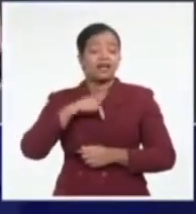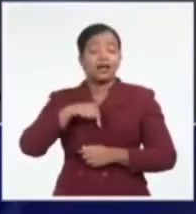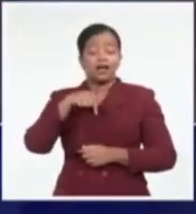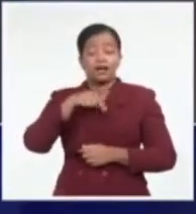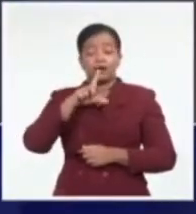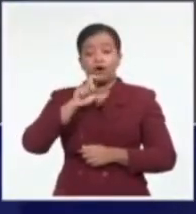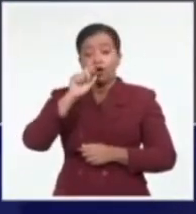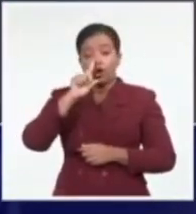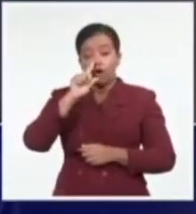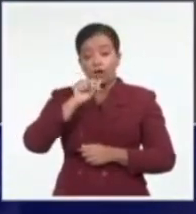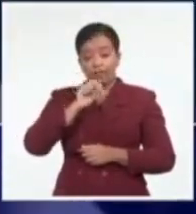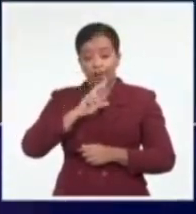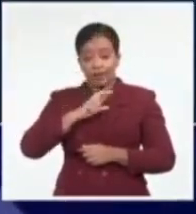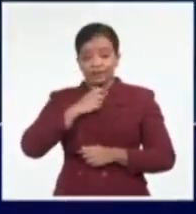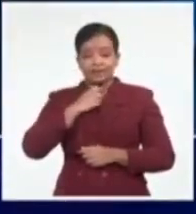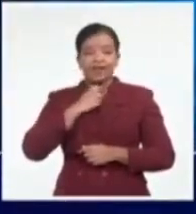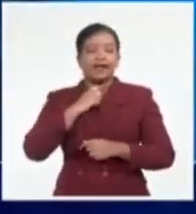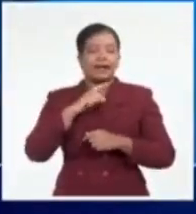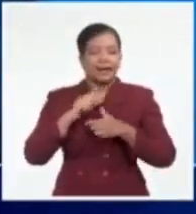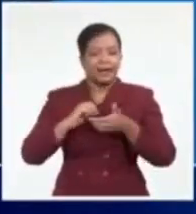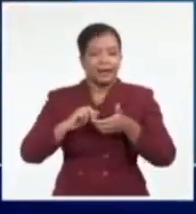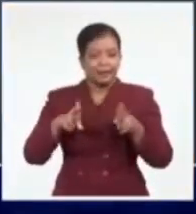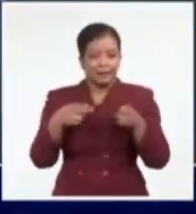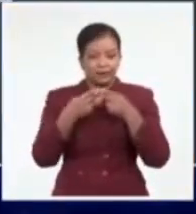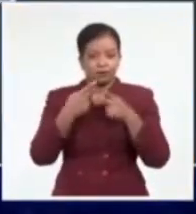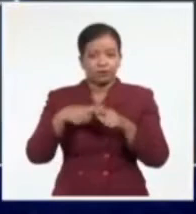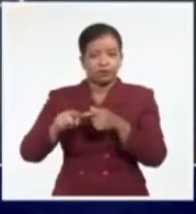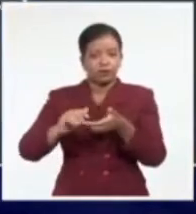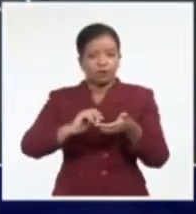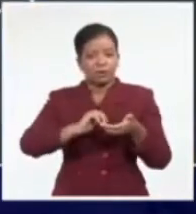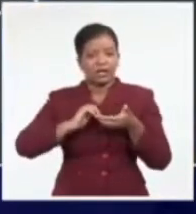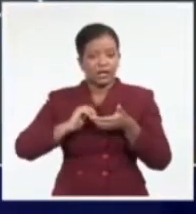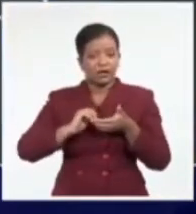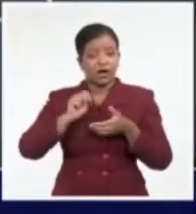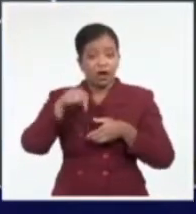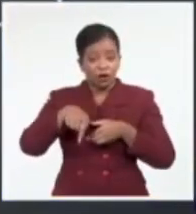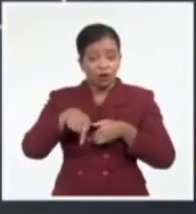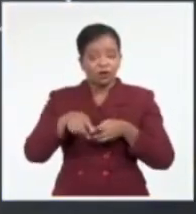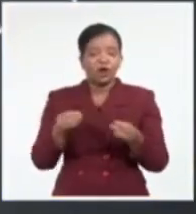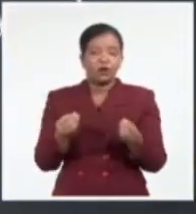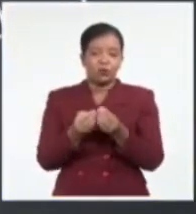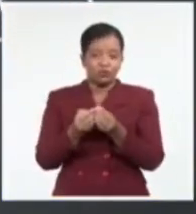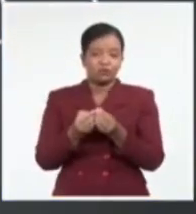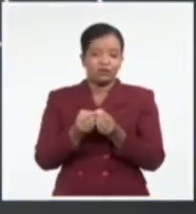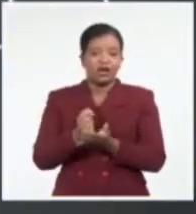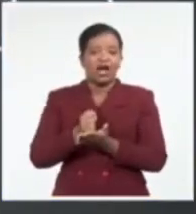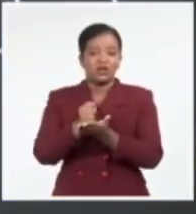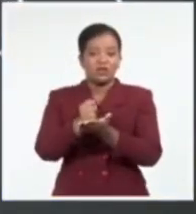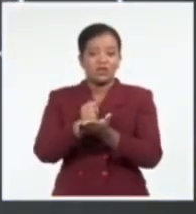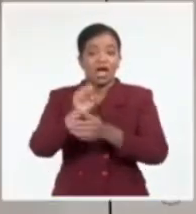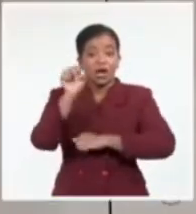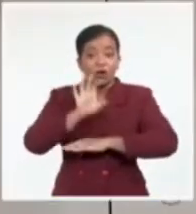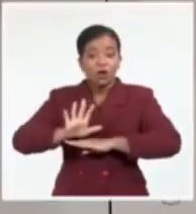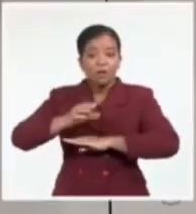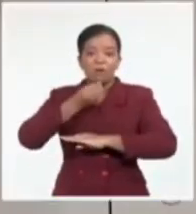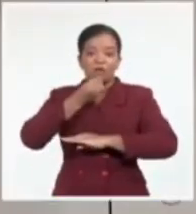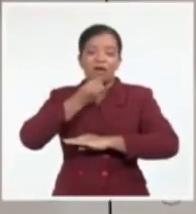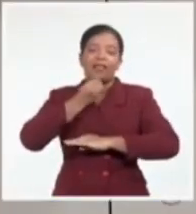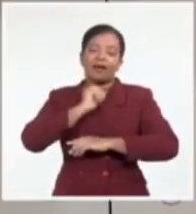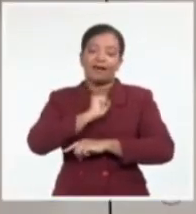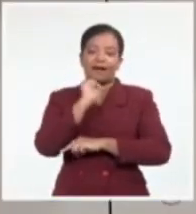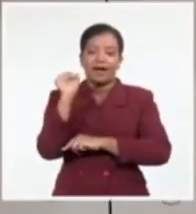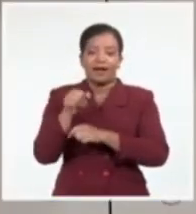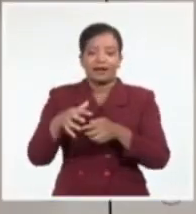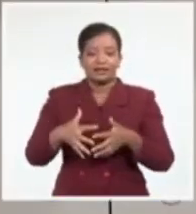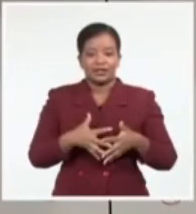Djokovic. Ready to be with you on your side. Esta vez en vuestro lado, dice Roger, para que Europa gane la Laver Cup a Estados Unidos.